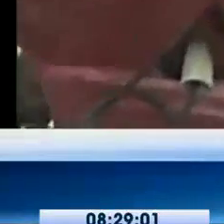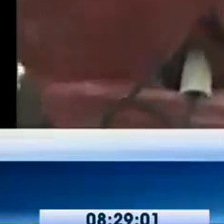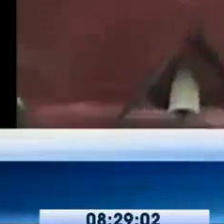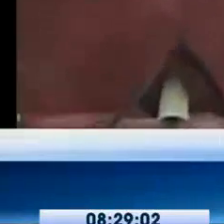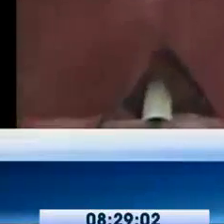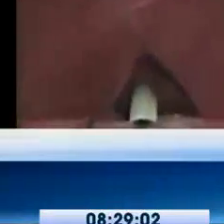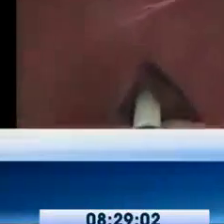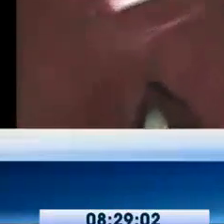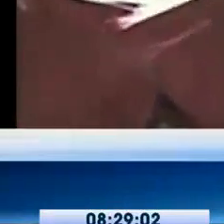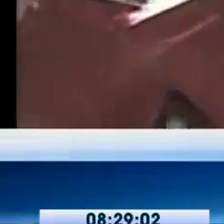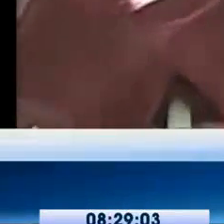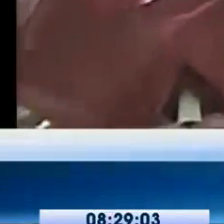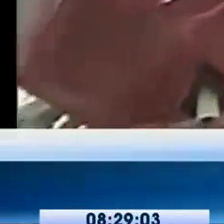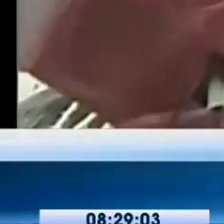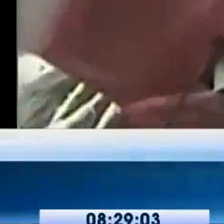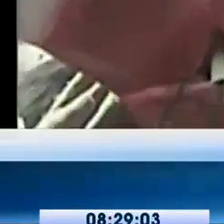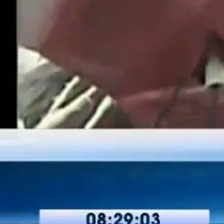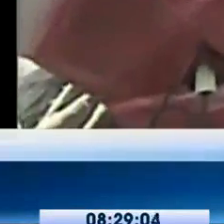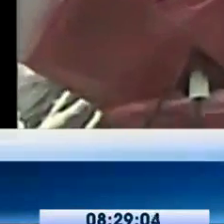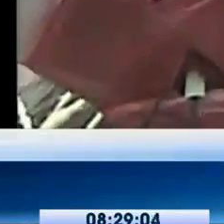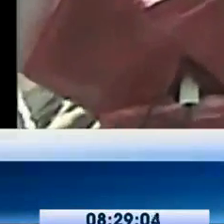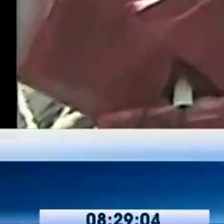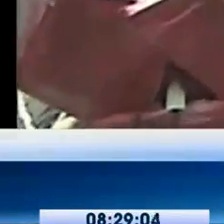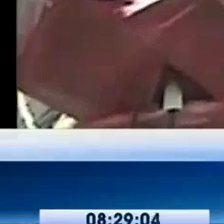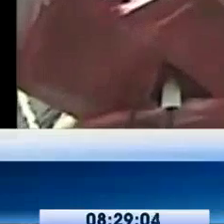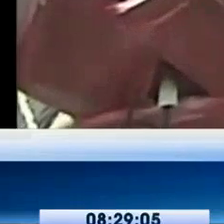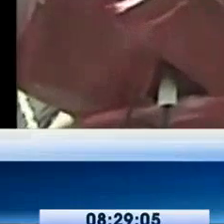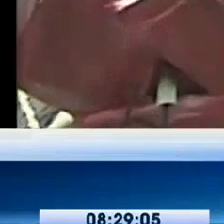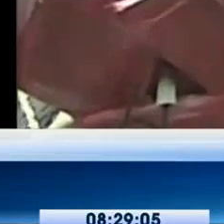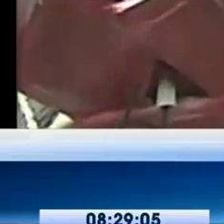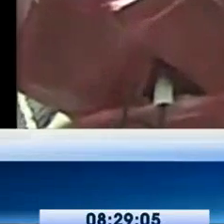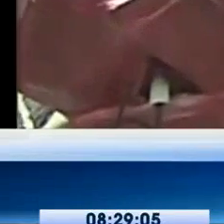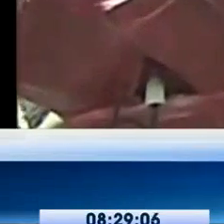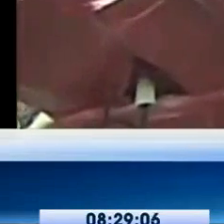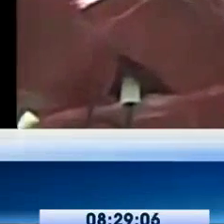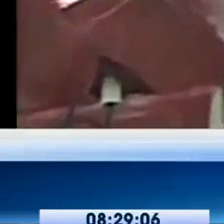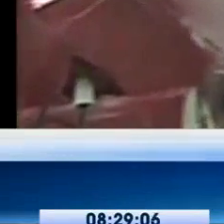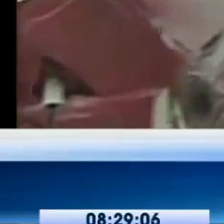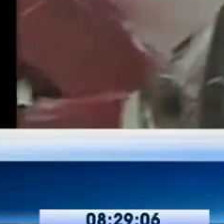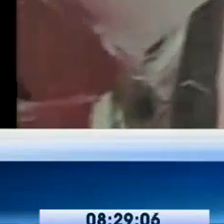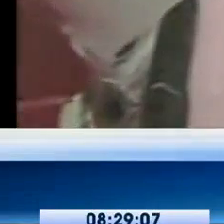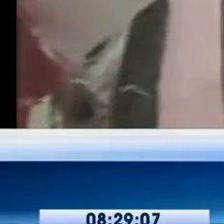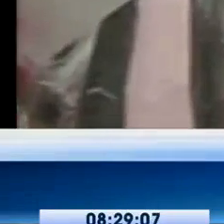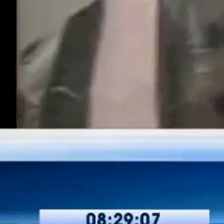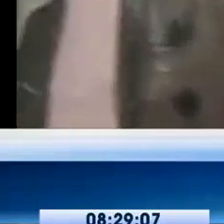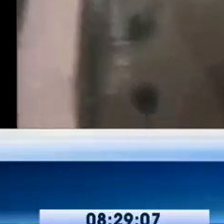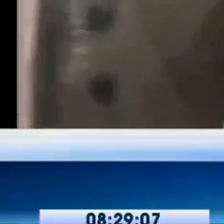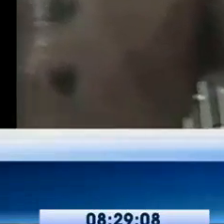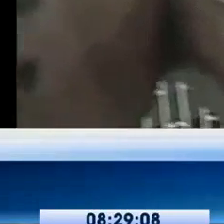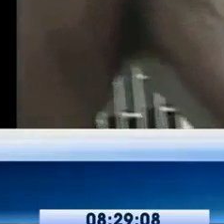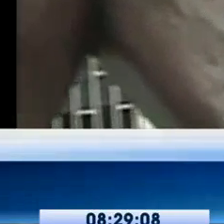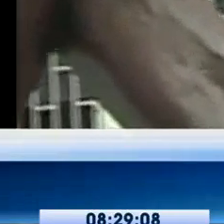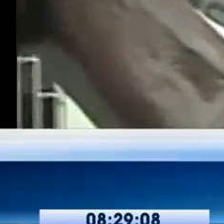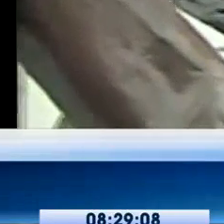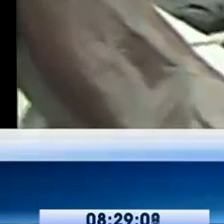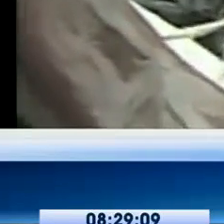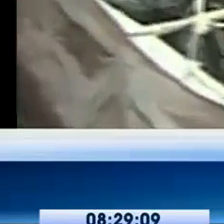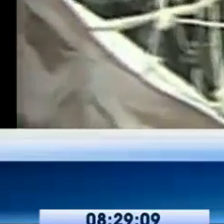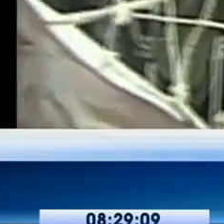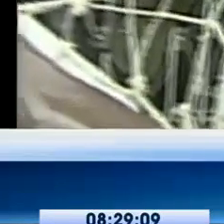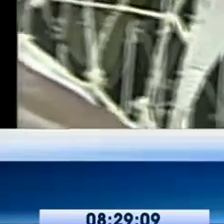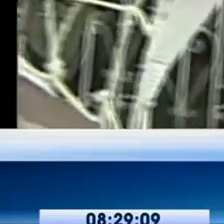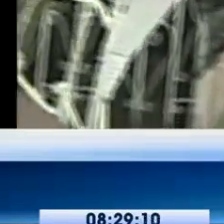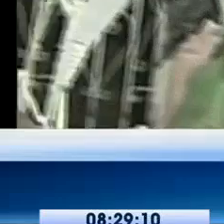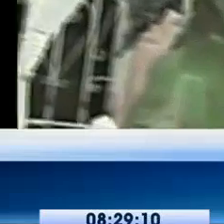sus villanos van a ser los protagonistas de una escena que de seguro, estoy totalmente seguro, que va a concitar la atención